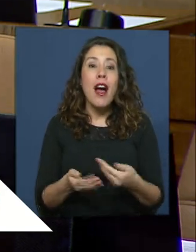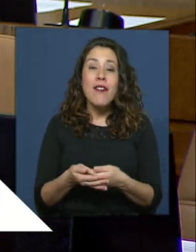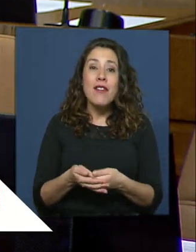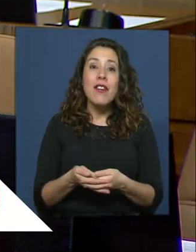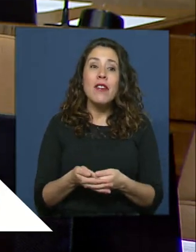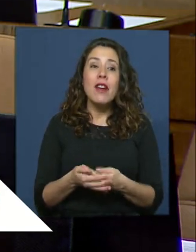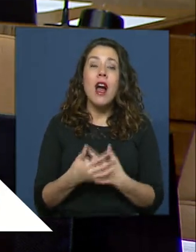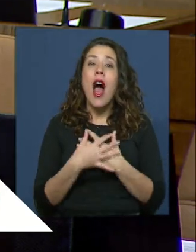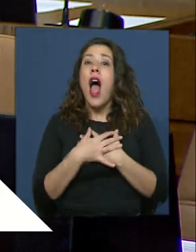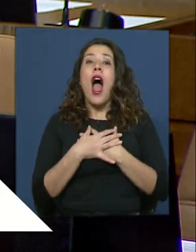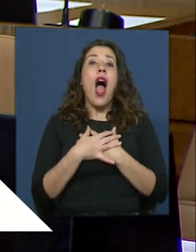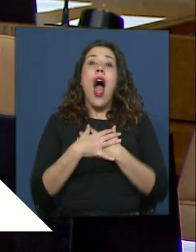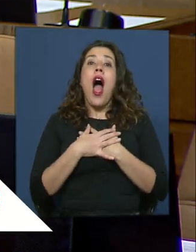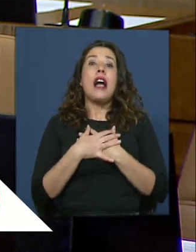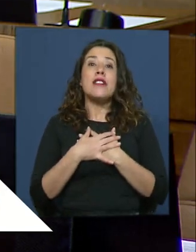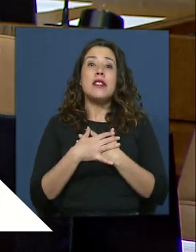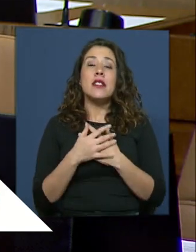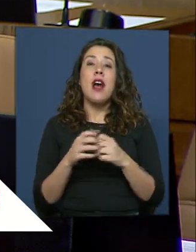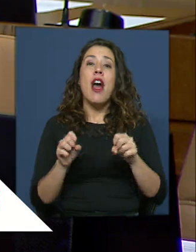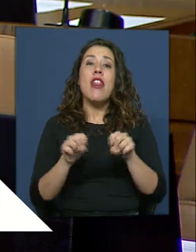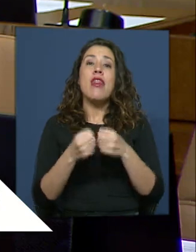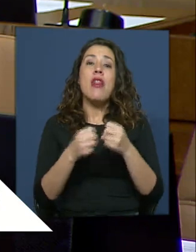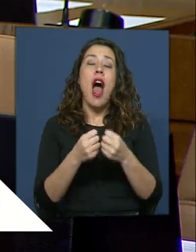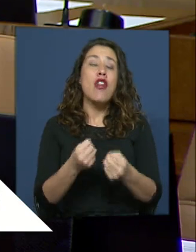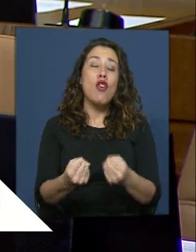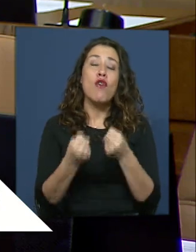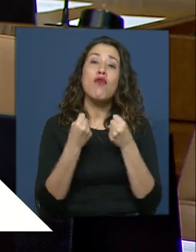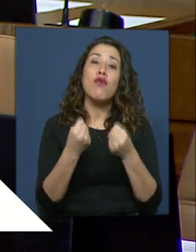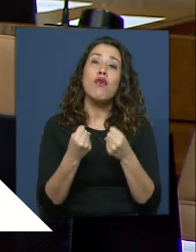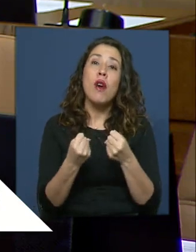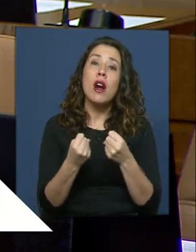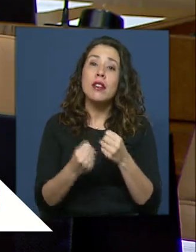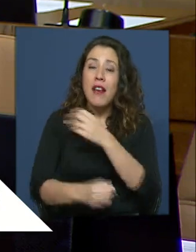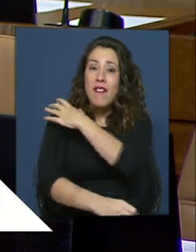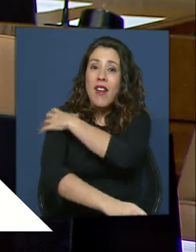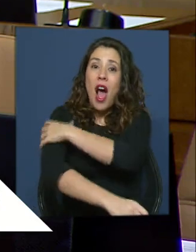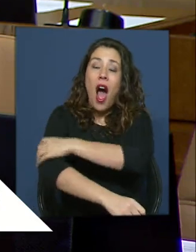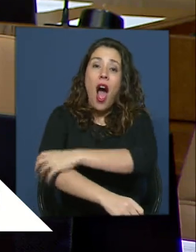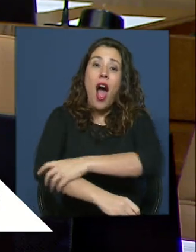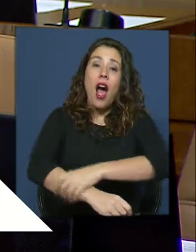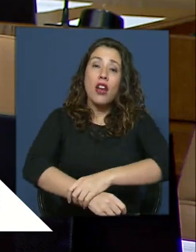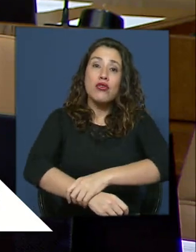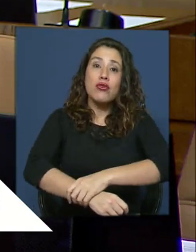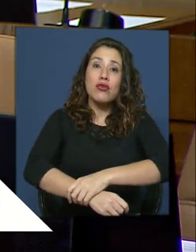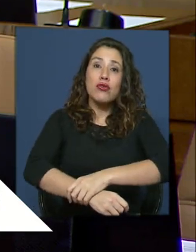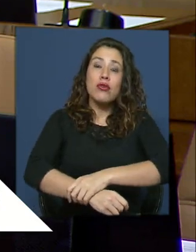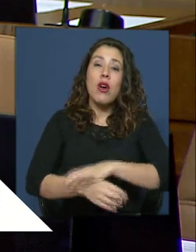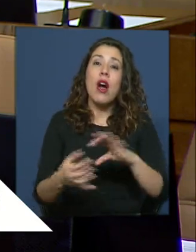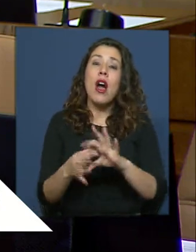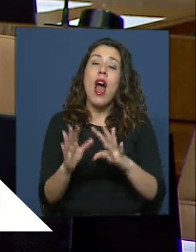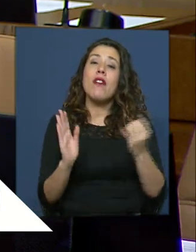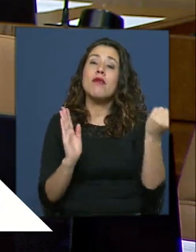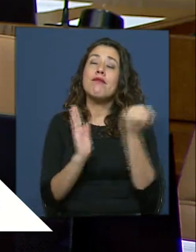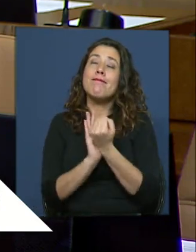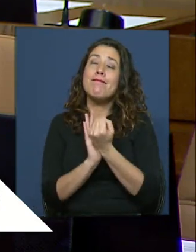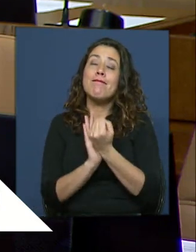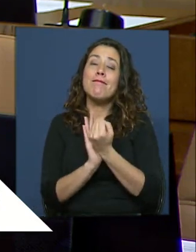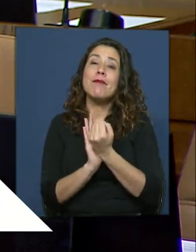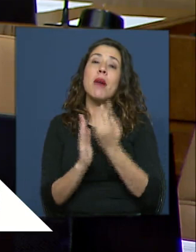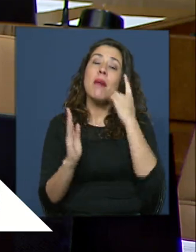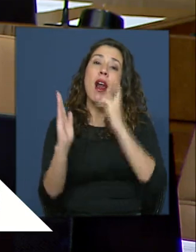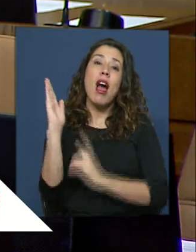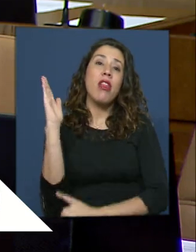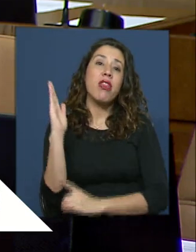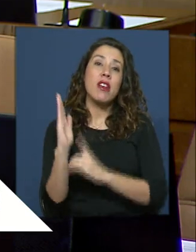sufrió asfixia severa y daños motores severos en uno de sus brazos y con graves secuelas en su